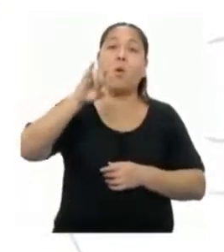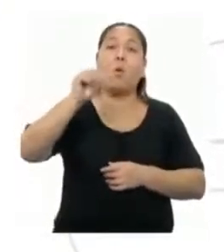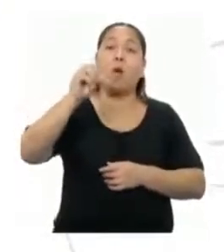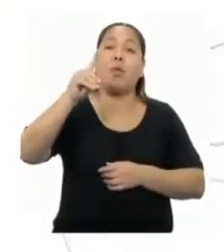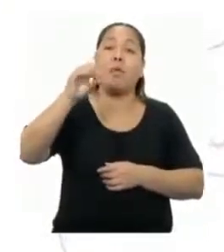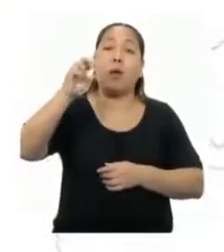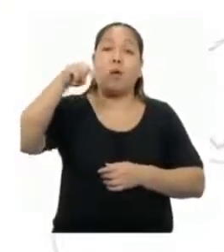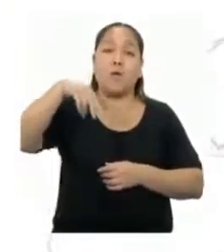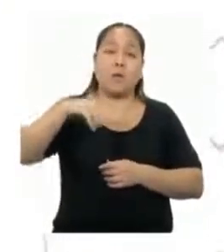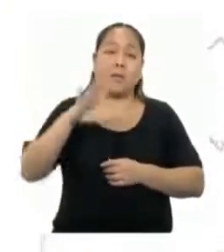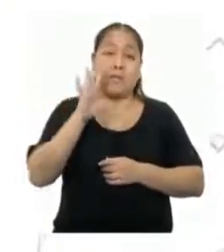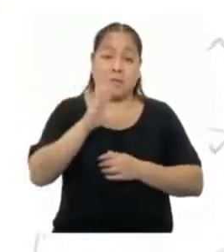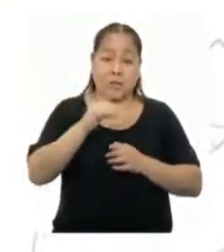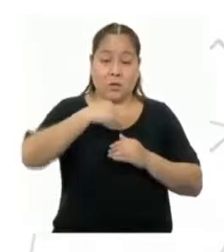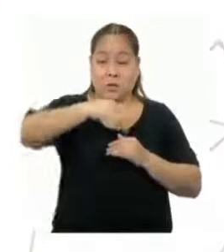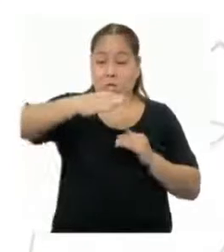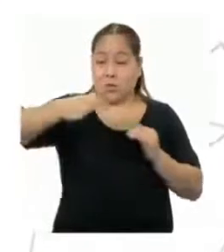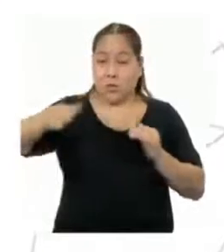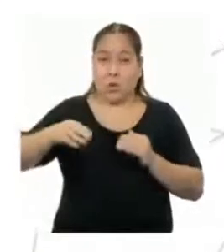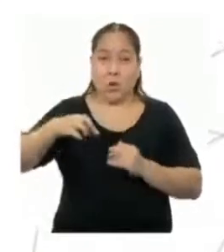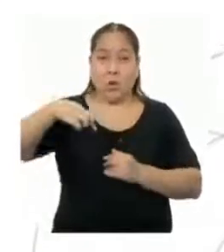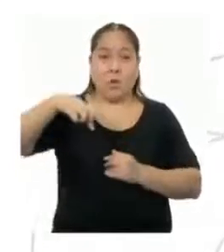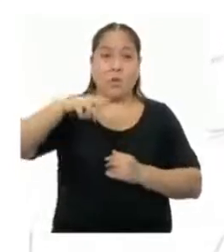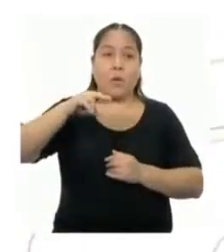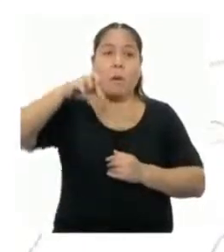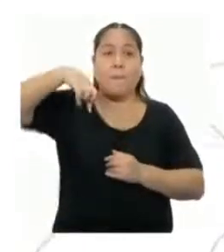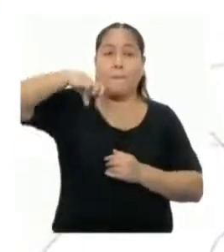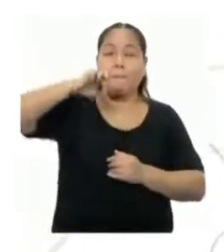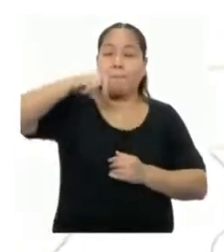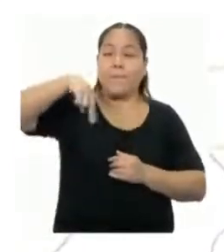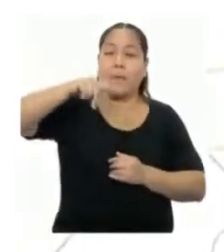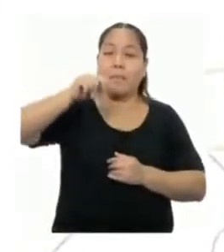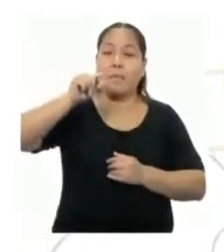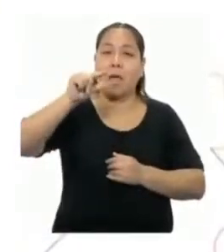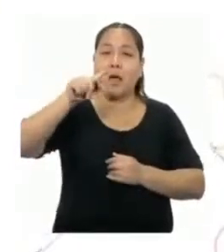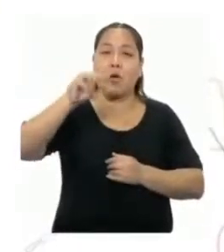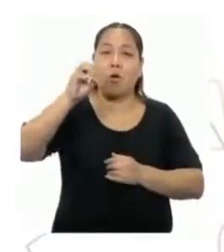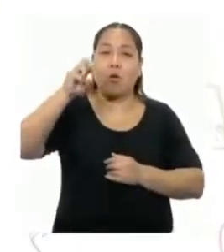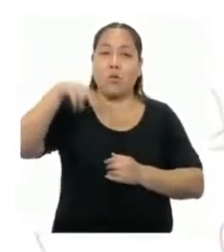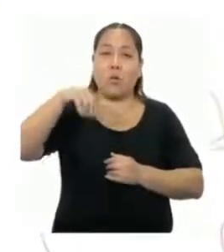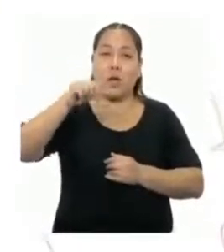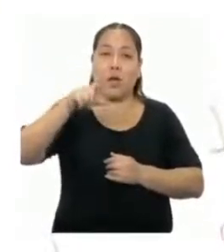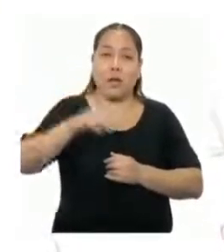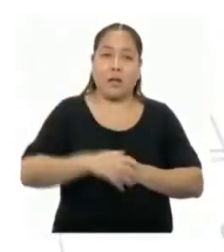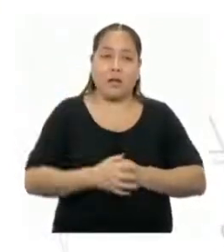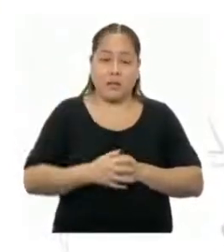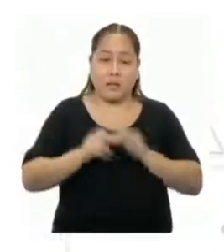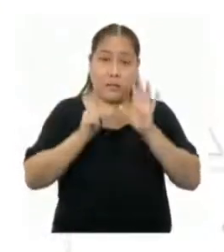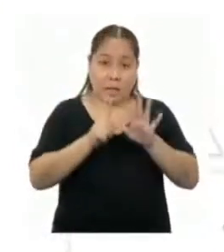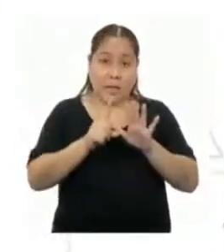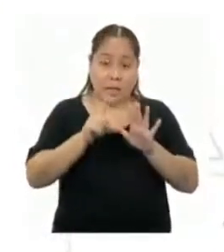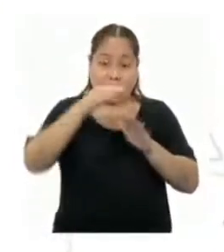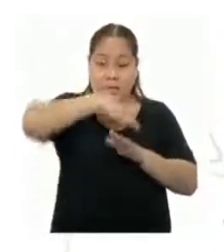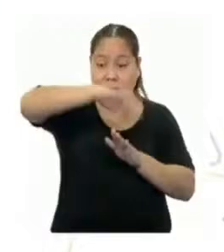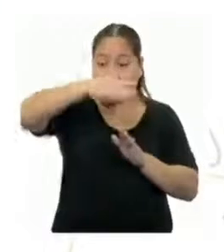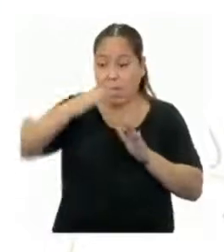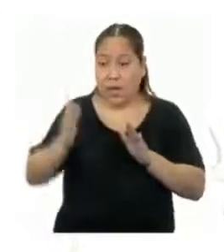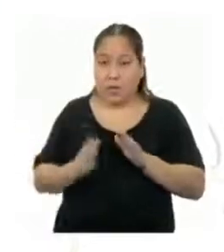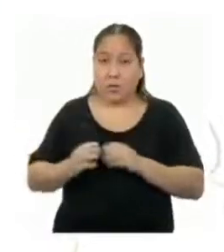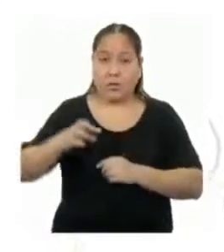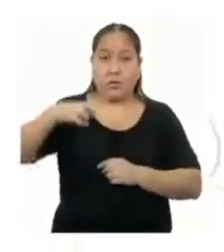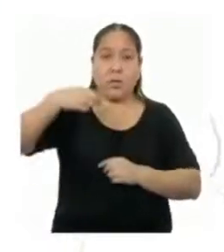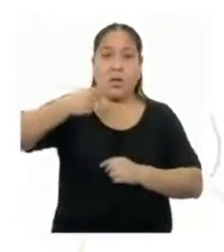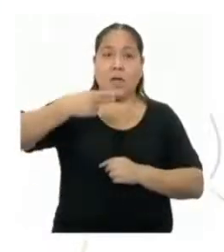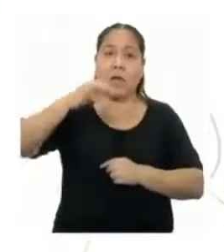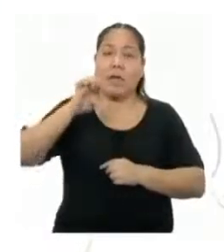son de 5 lados, serán prismas pentagonales. Y si tienen 6 lados, serán prismas hexagonales.